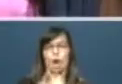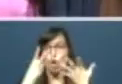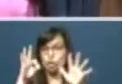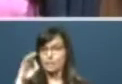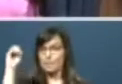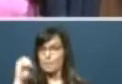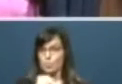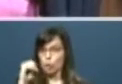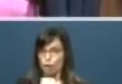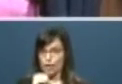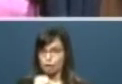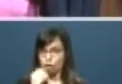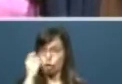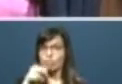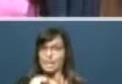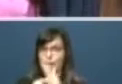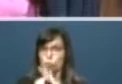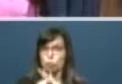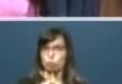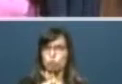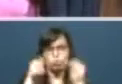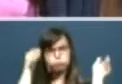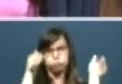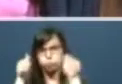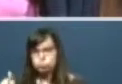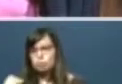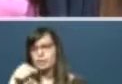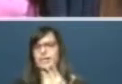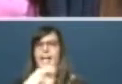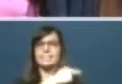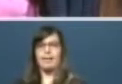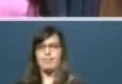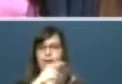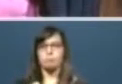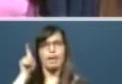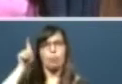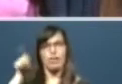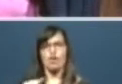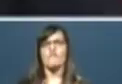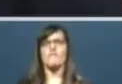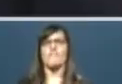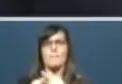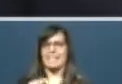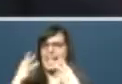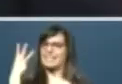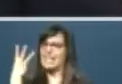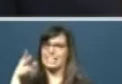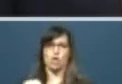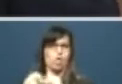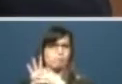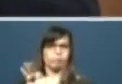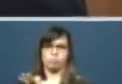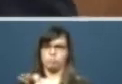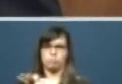ciento de los mismos en las tres consejerías sociales sanidad educación y familia y hemos destinado el grueso